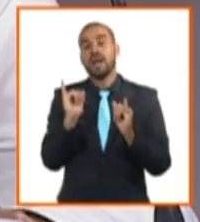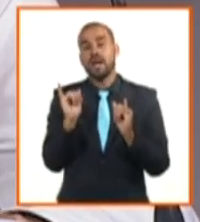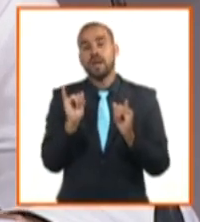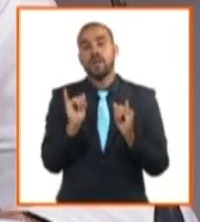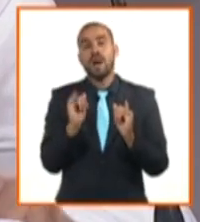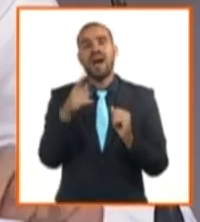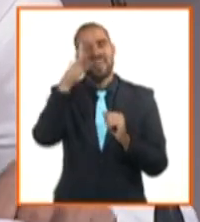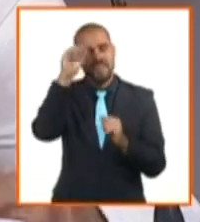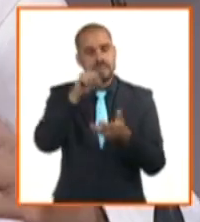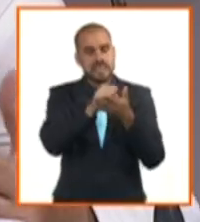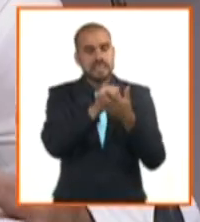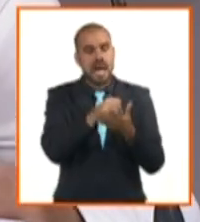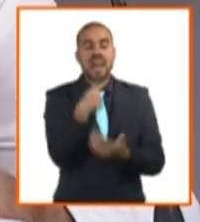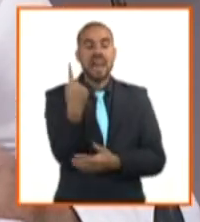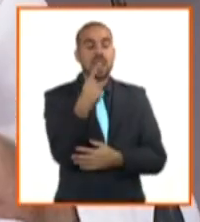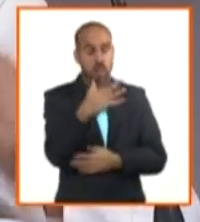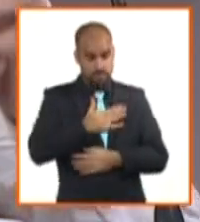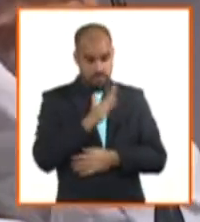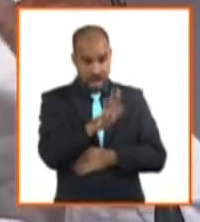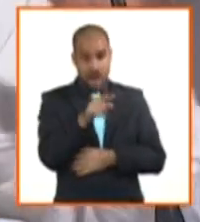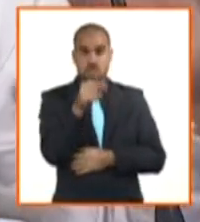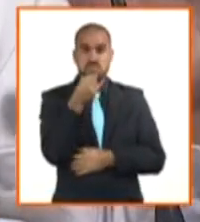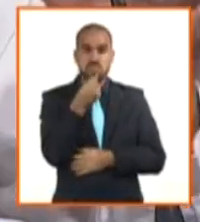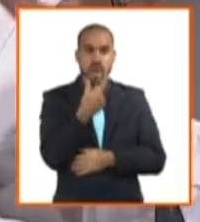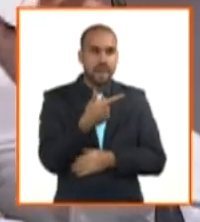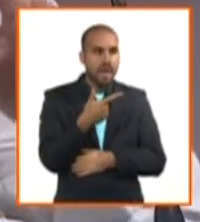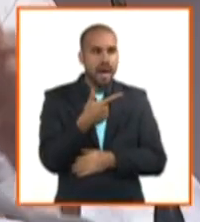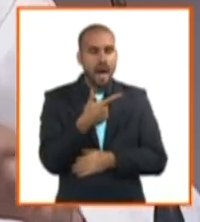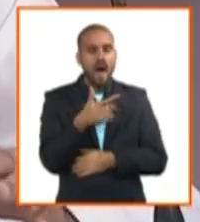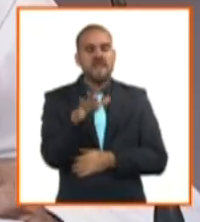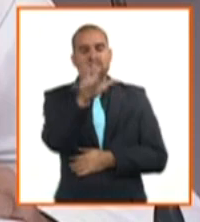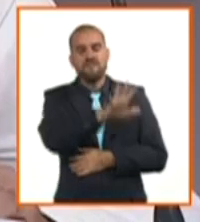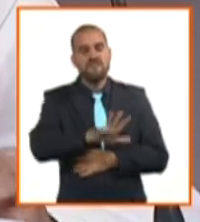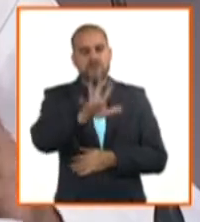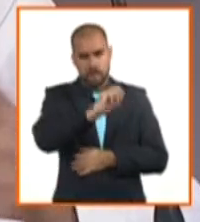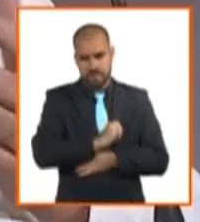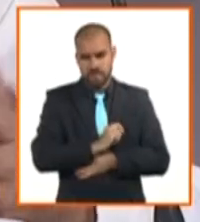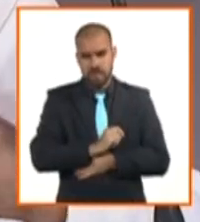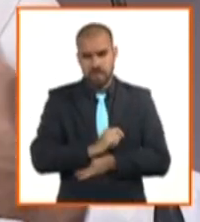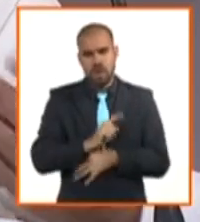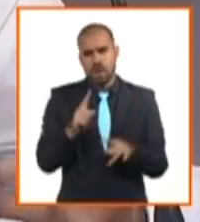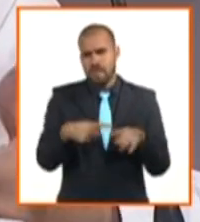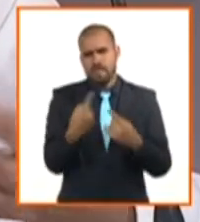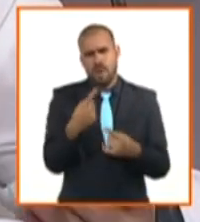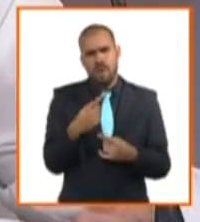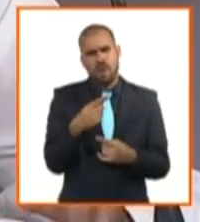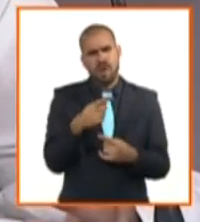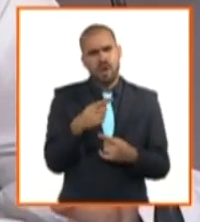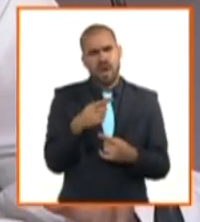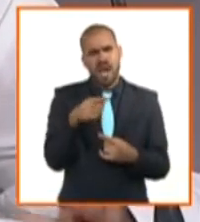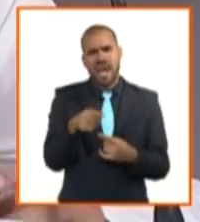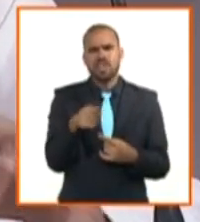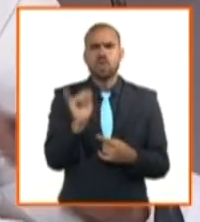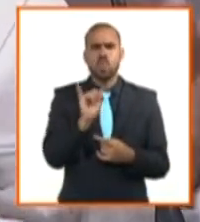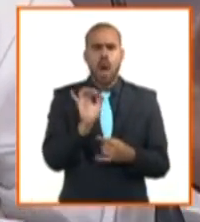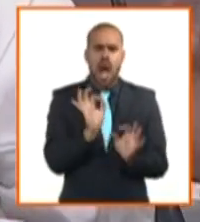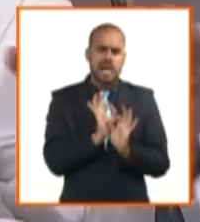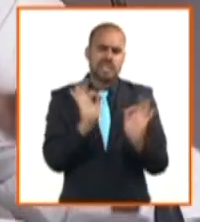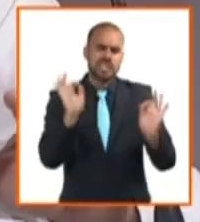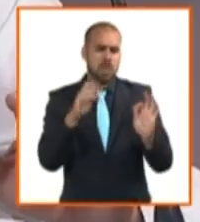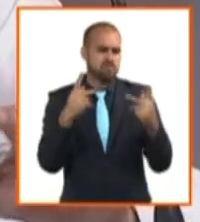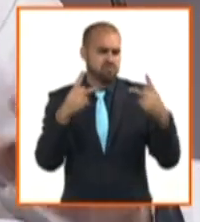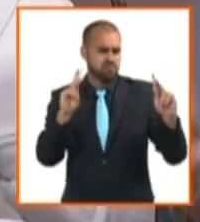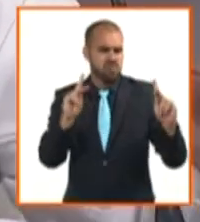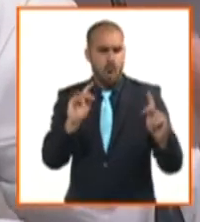nacionales para usted poder porque ese es una escala de precisión no es un problema de calidad ni de eficiencia es una